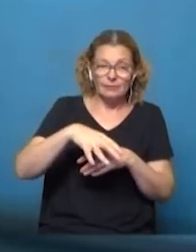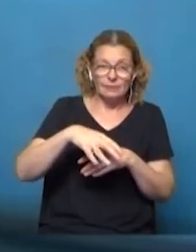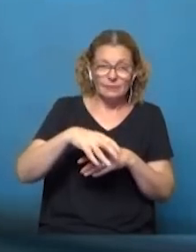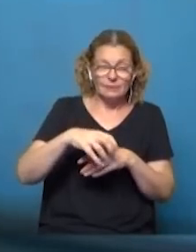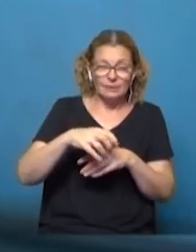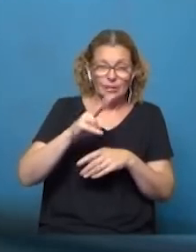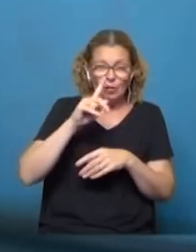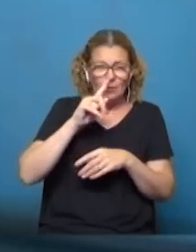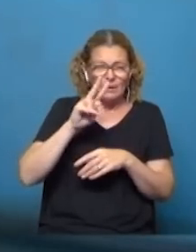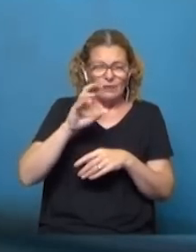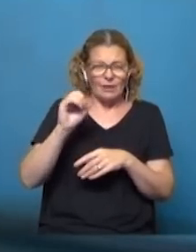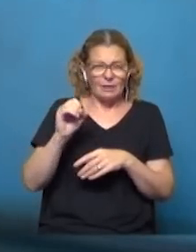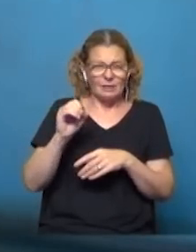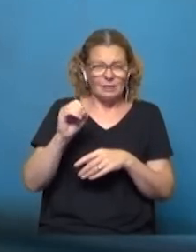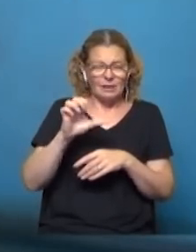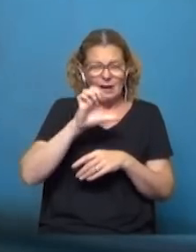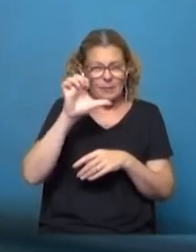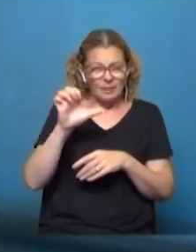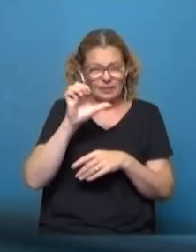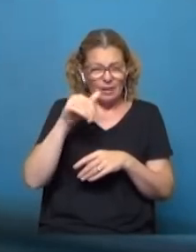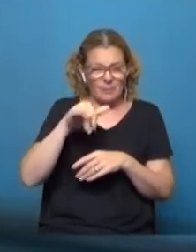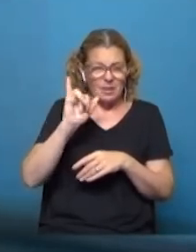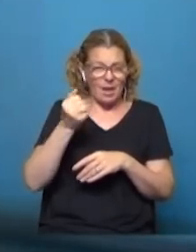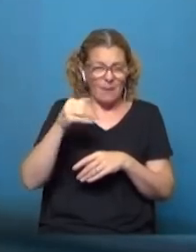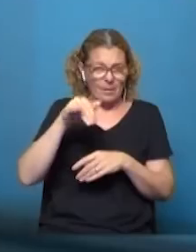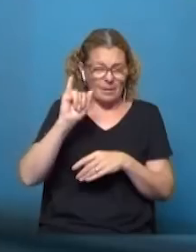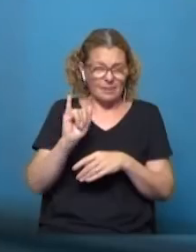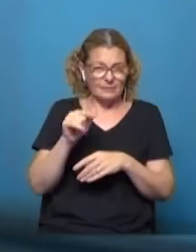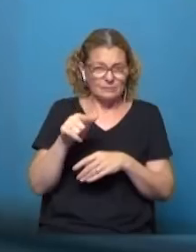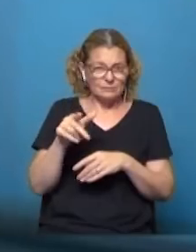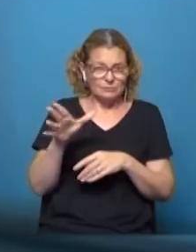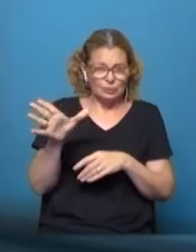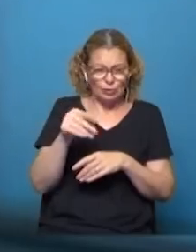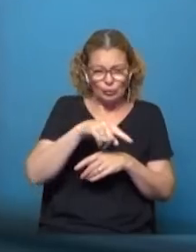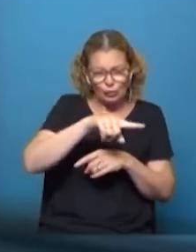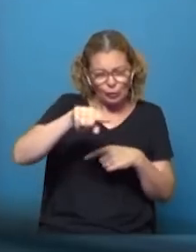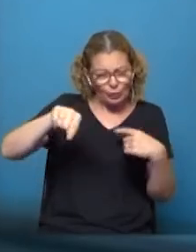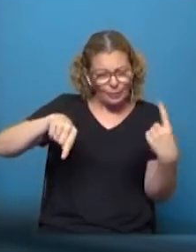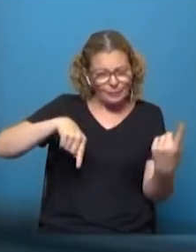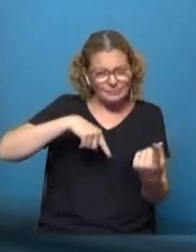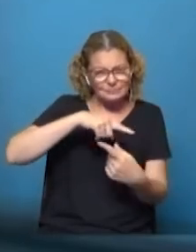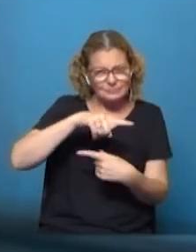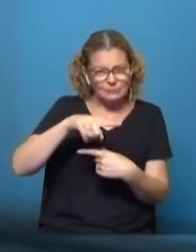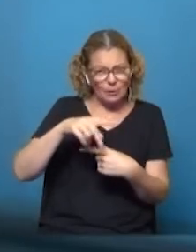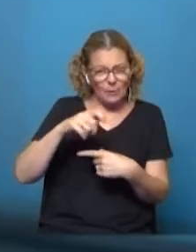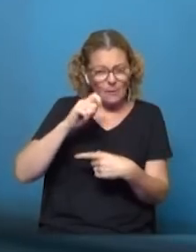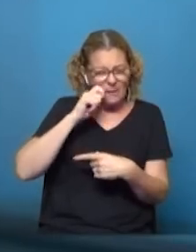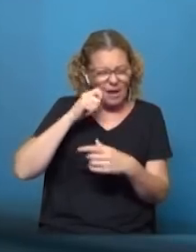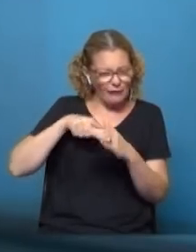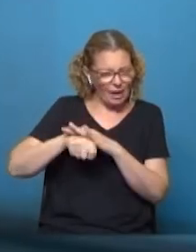se fundó en 2020 la empresa de Miami este es todo parte de una trama mafiosa